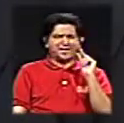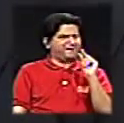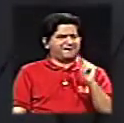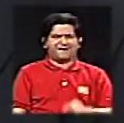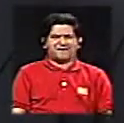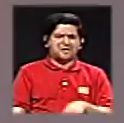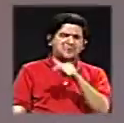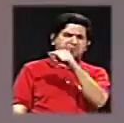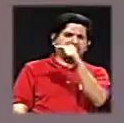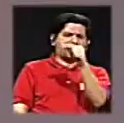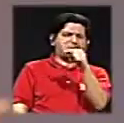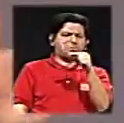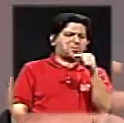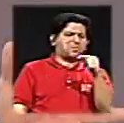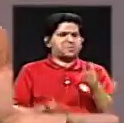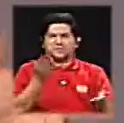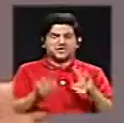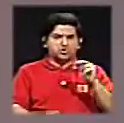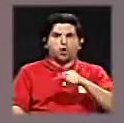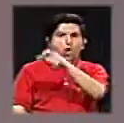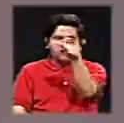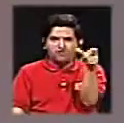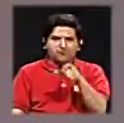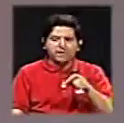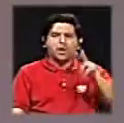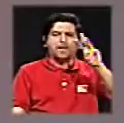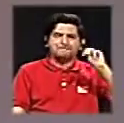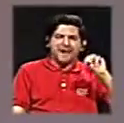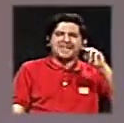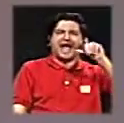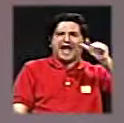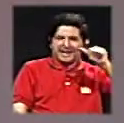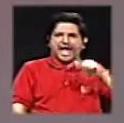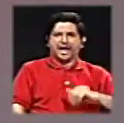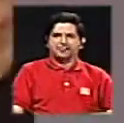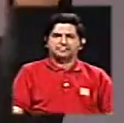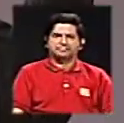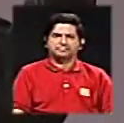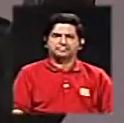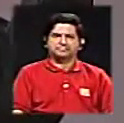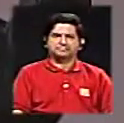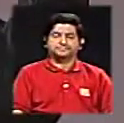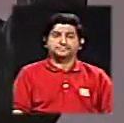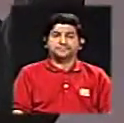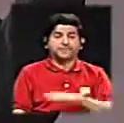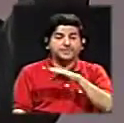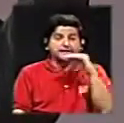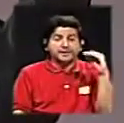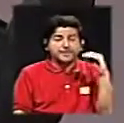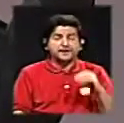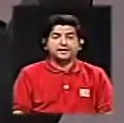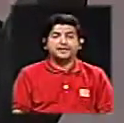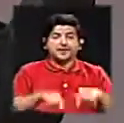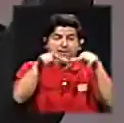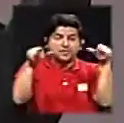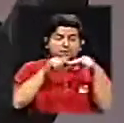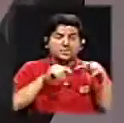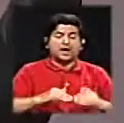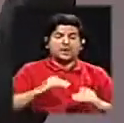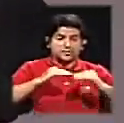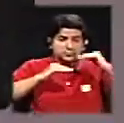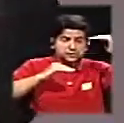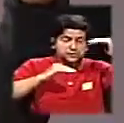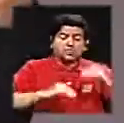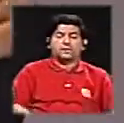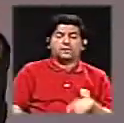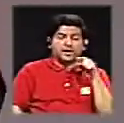¿verdad? Ni de un río, no, de un río, el María Aguilar, y puntos encima donde están los puentes